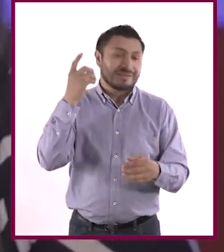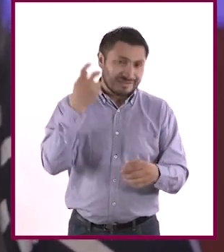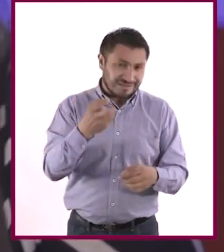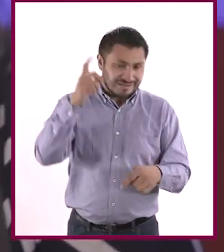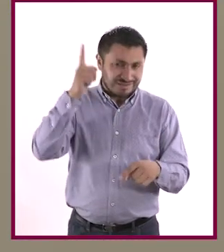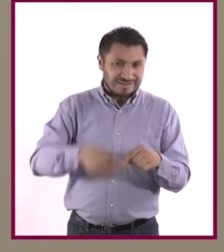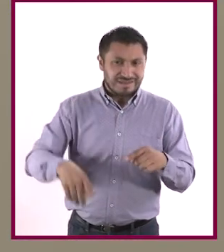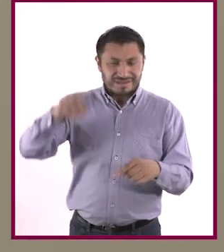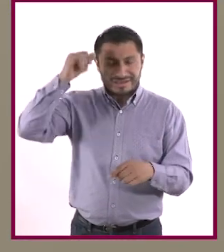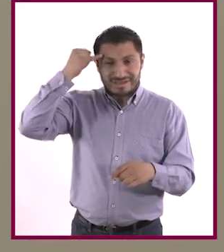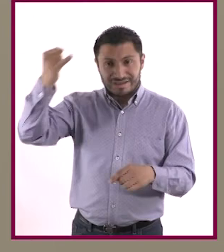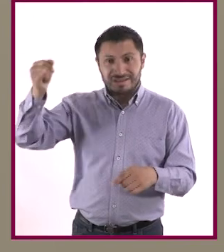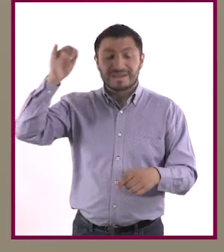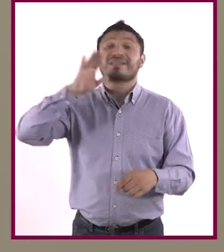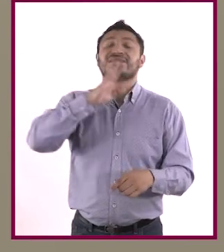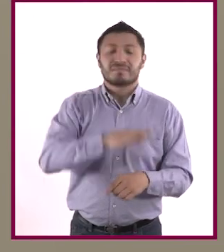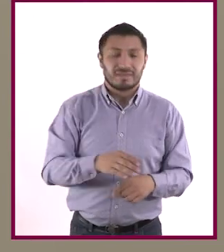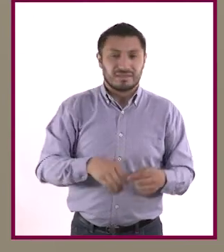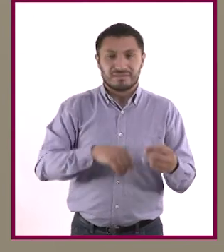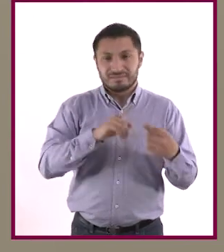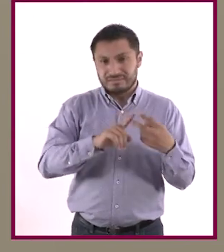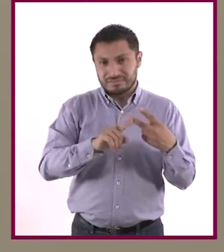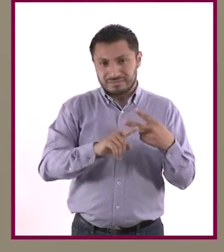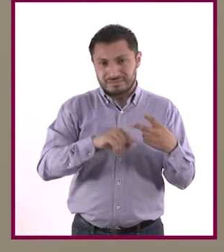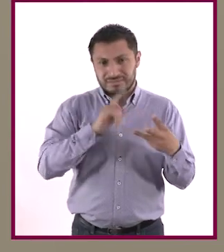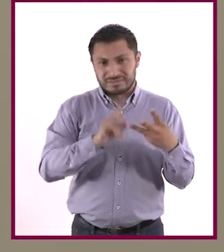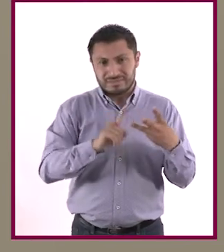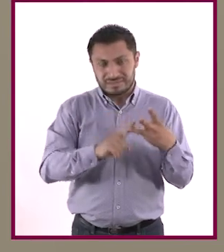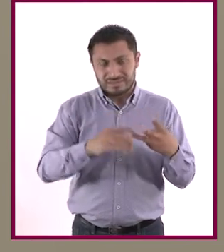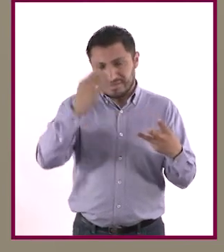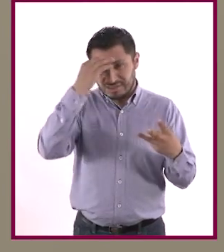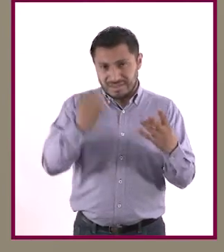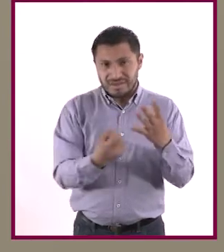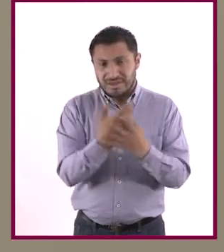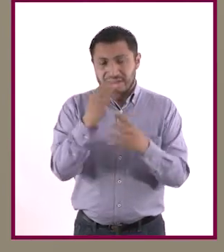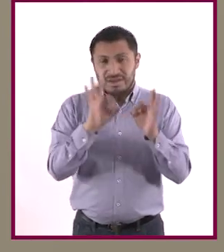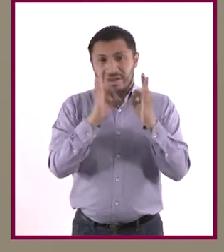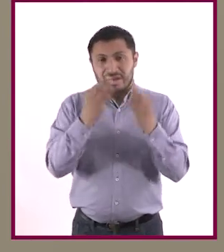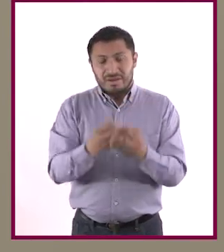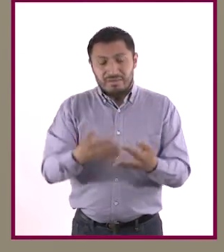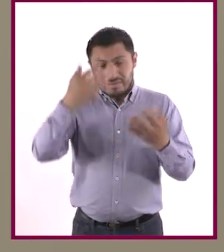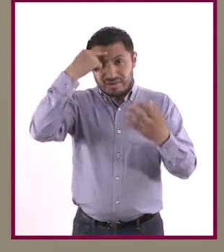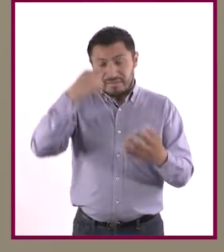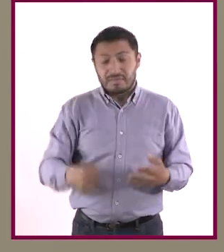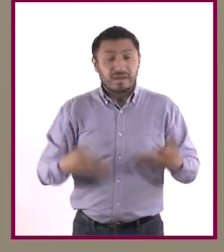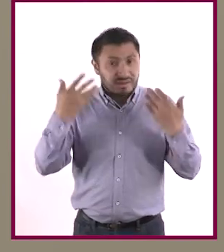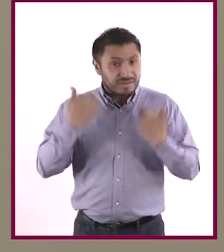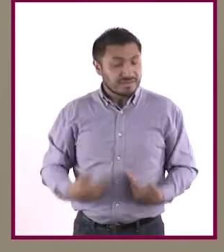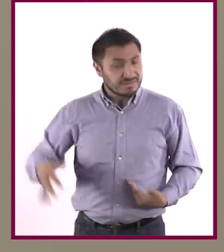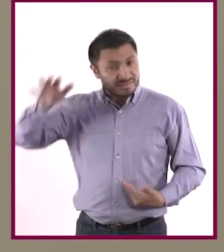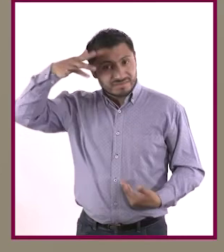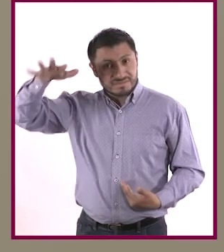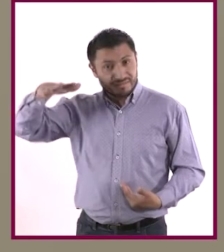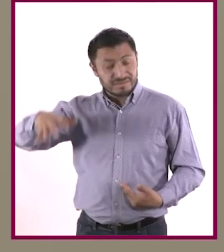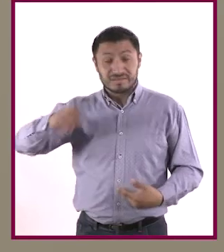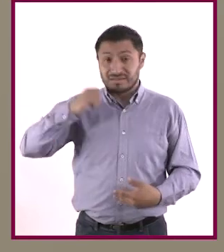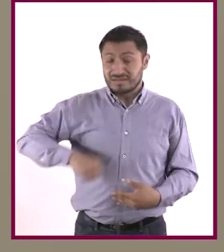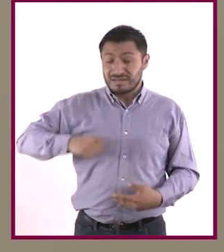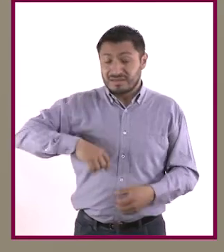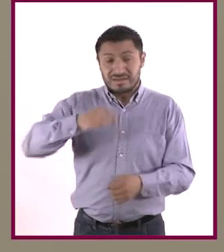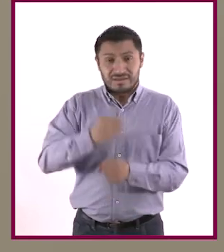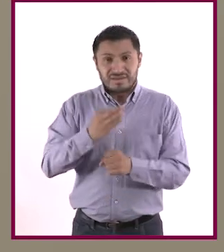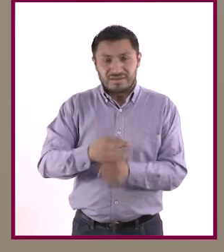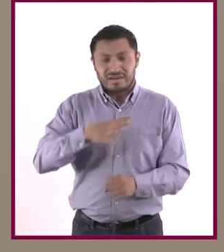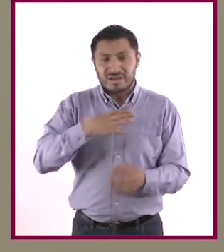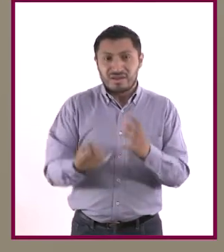estereotipos adultistas. 3. Explorar nuevas formas de ser adultas o adultos. El siglo actual nos depara la creación de nuevos